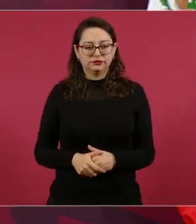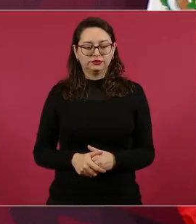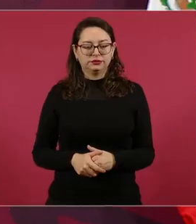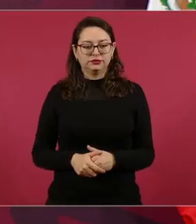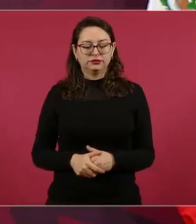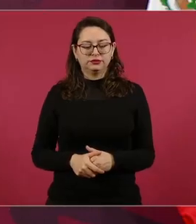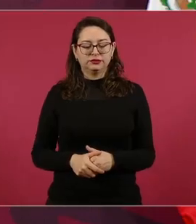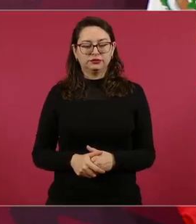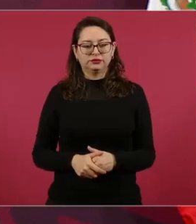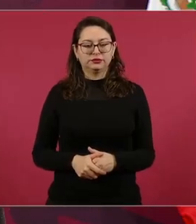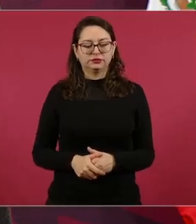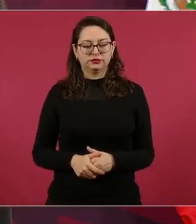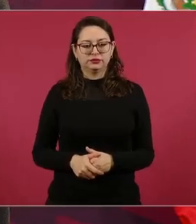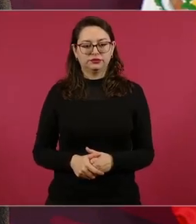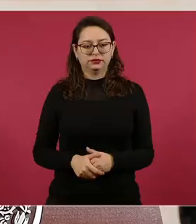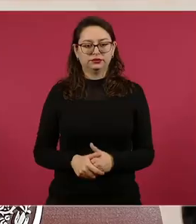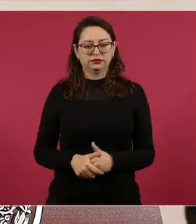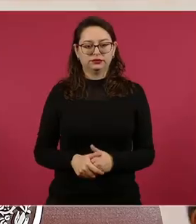Si